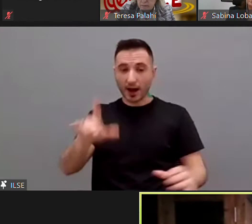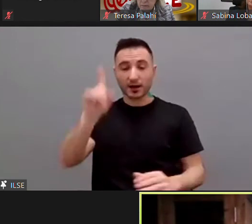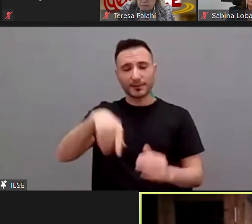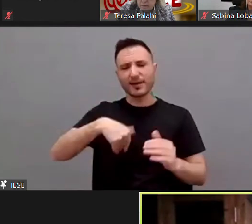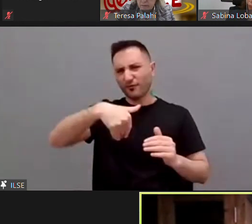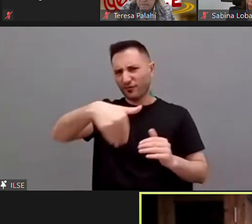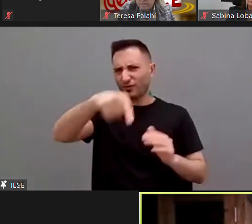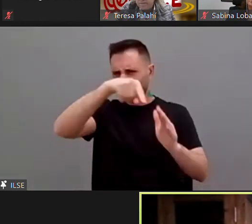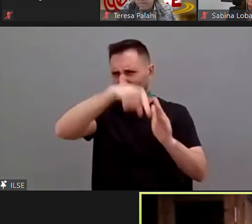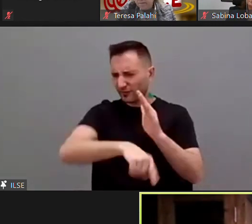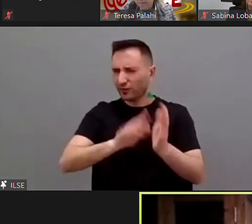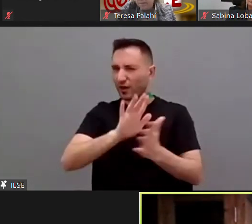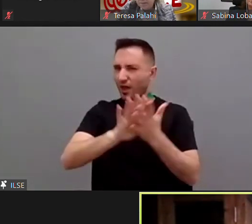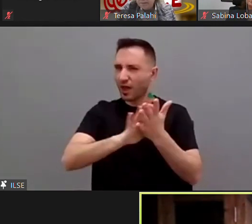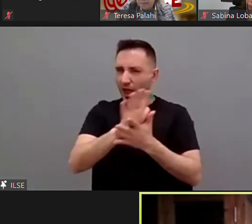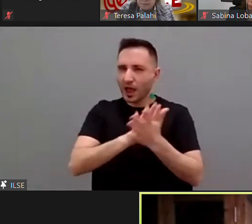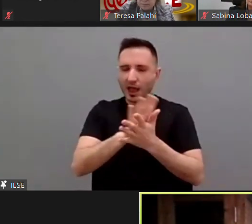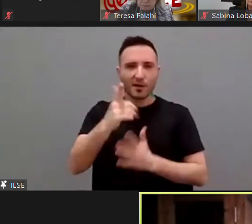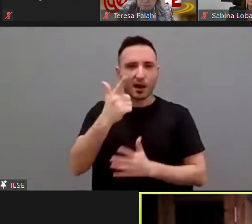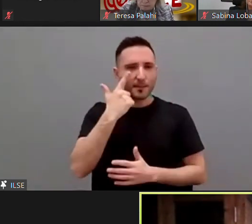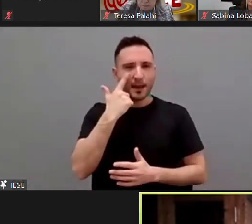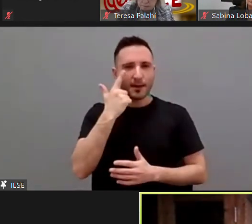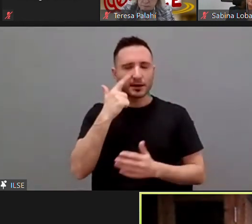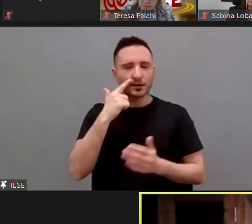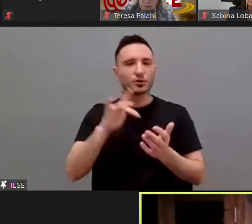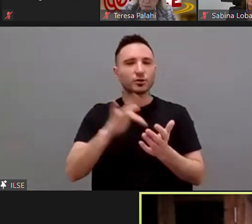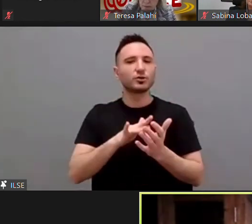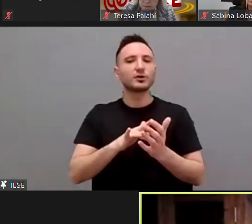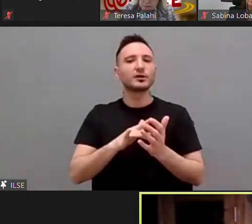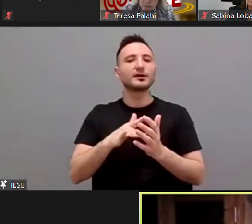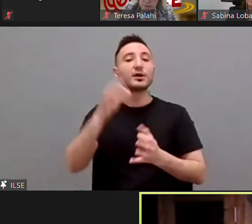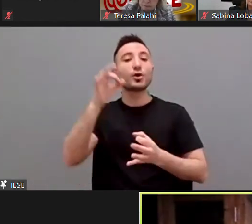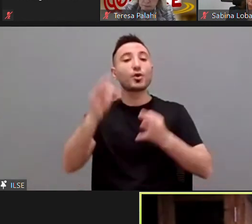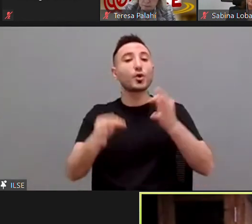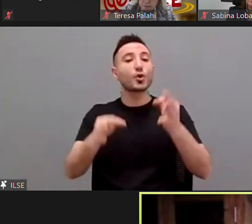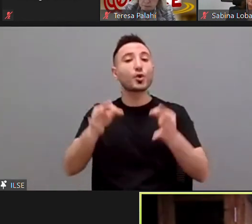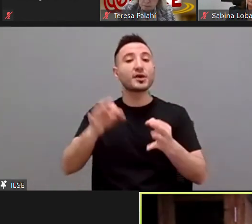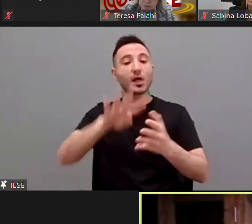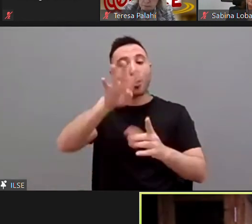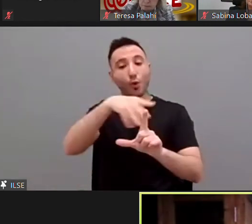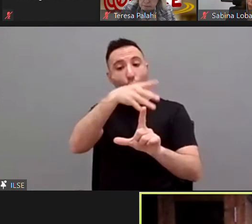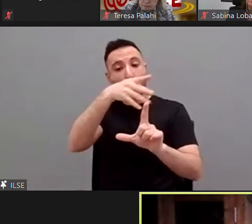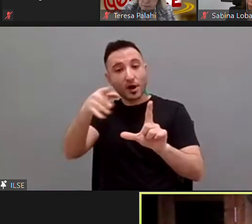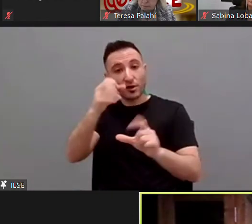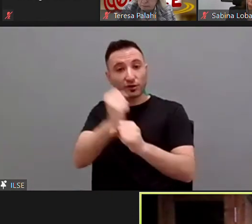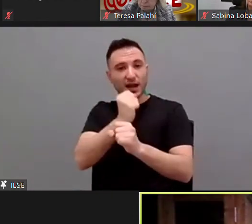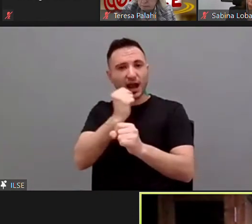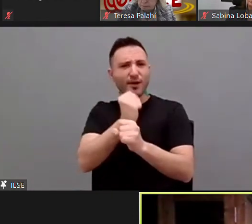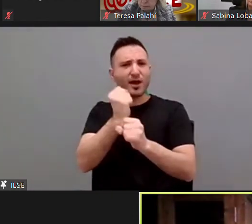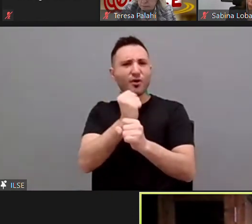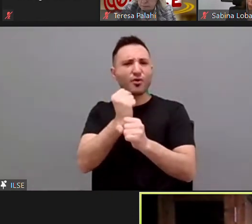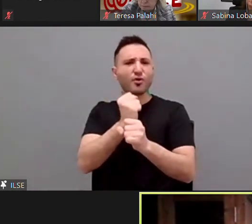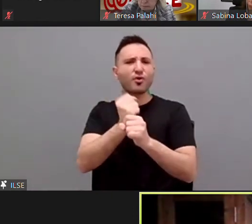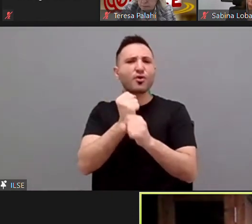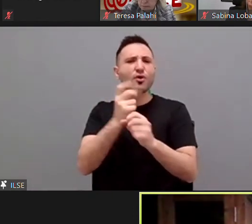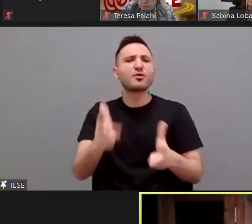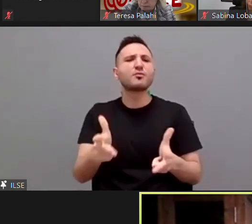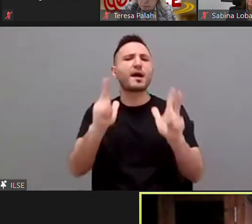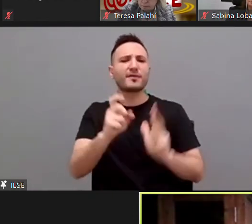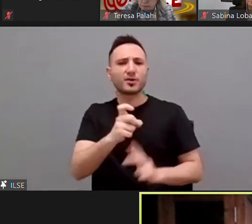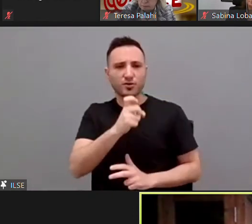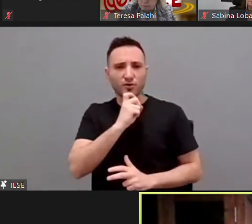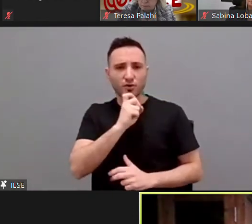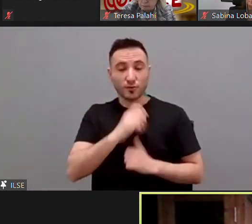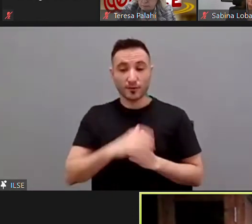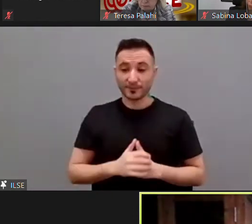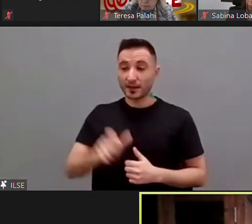poco cómo se ha permitido la flexibilización del horario de trabajo. En ningún caso el trabajador